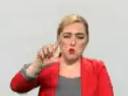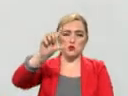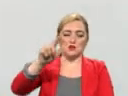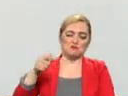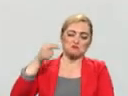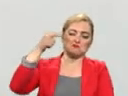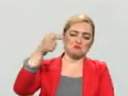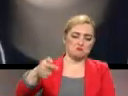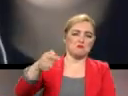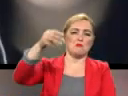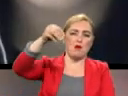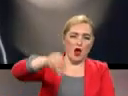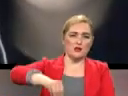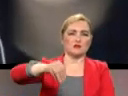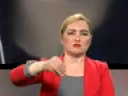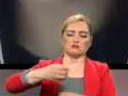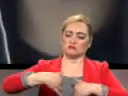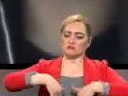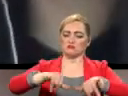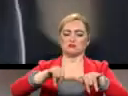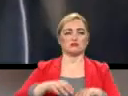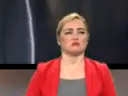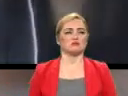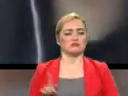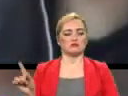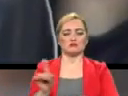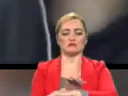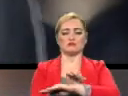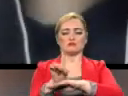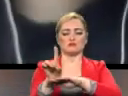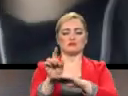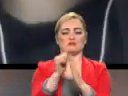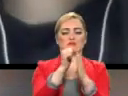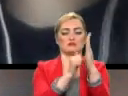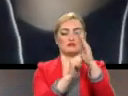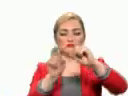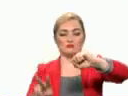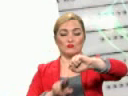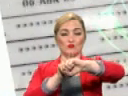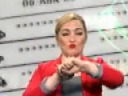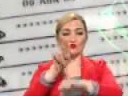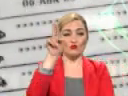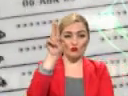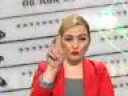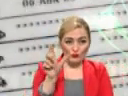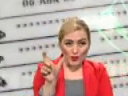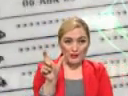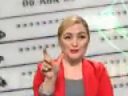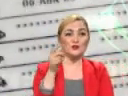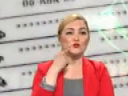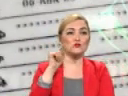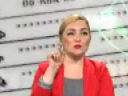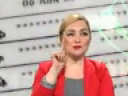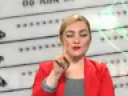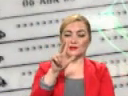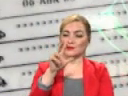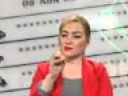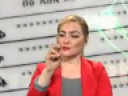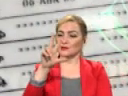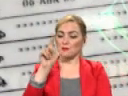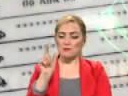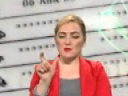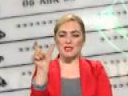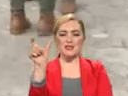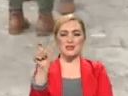les va a atender sin ningún problema. Según Juan Pasos, director ejecutivo de la Agencia Nacional de Tránsito, durante la pandemia cerca de 103,000 licencias